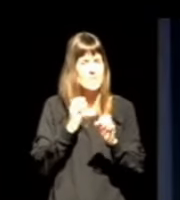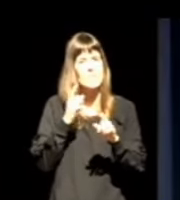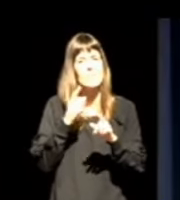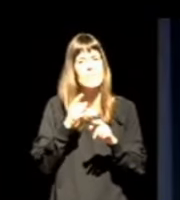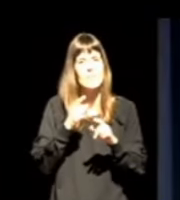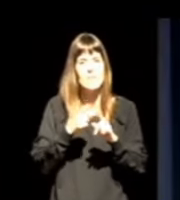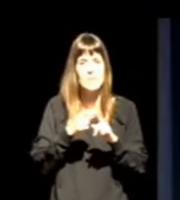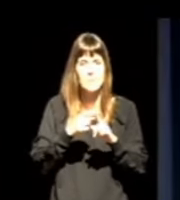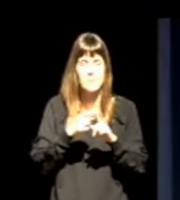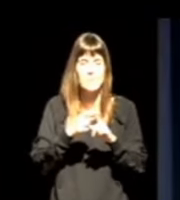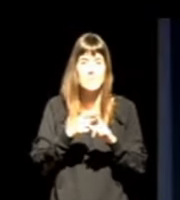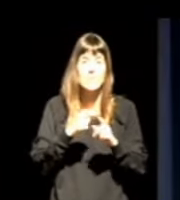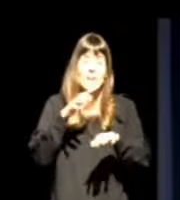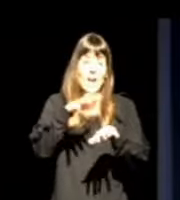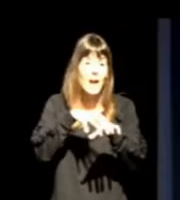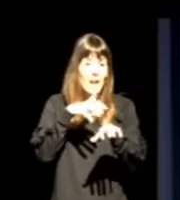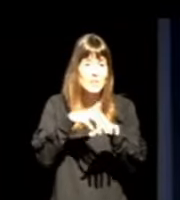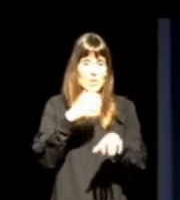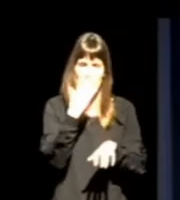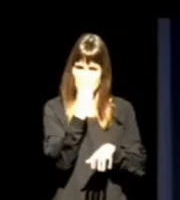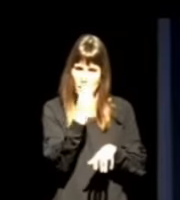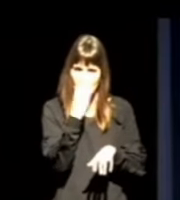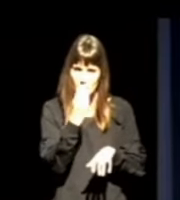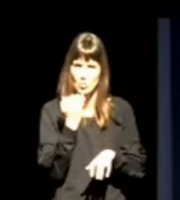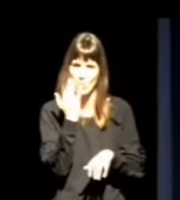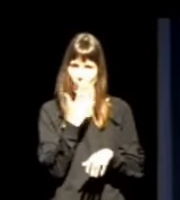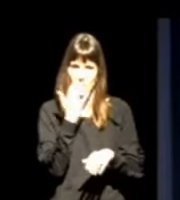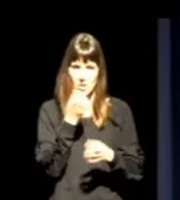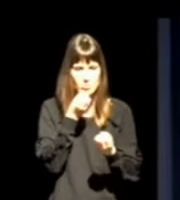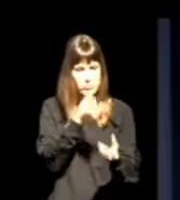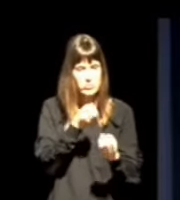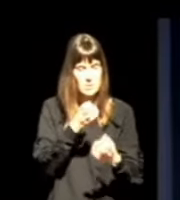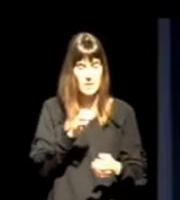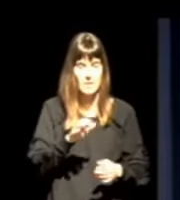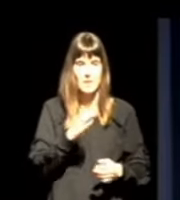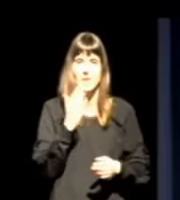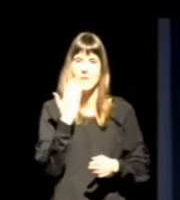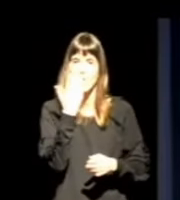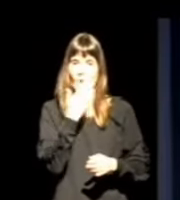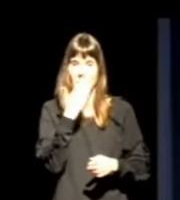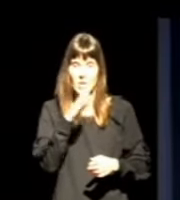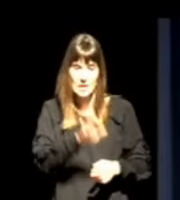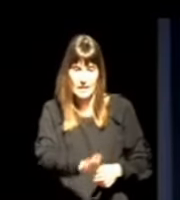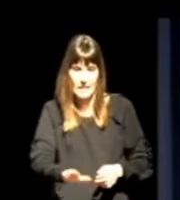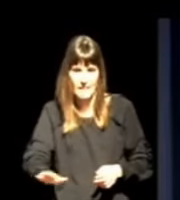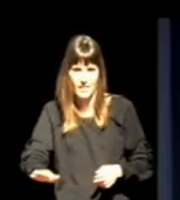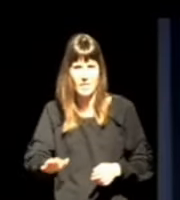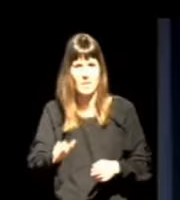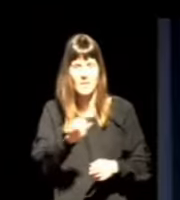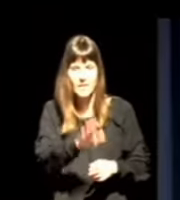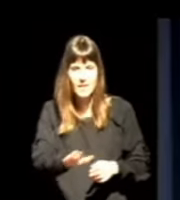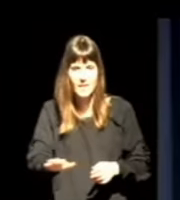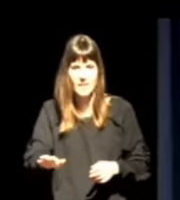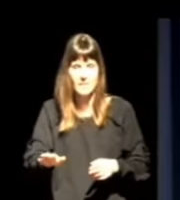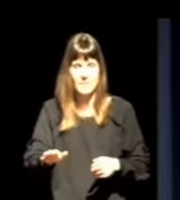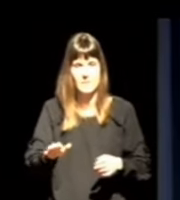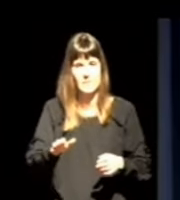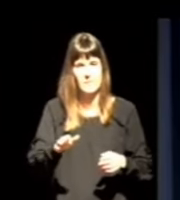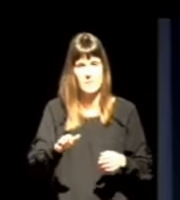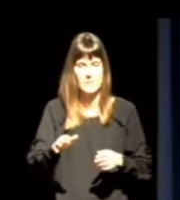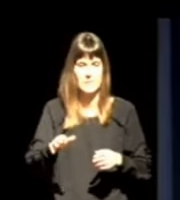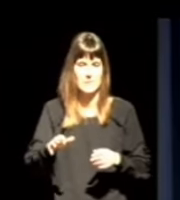a los gatos y a los perros. Las escuelas de niños pequeñitos, niñas pequeñitas, los llevan a